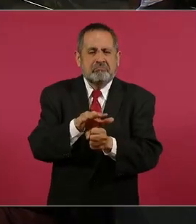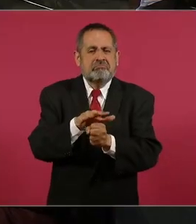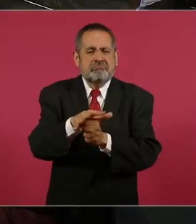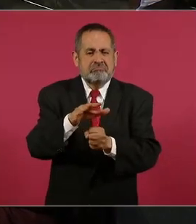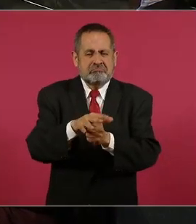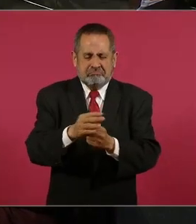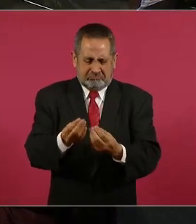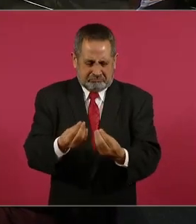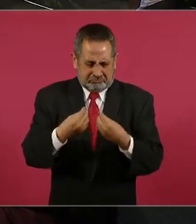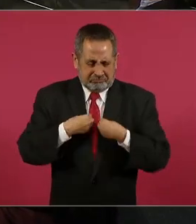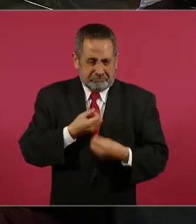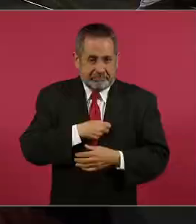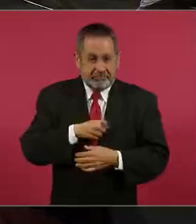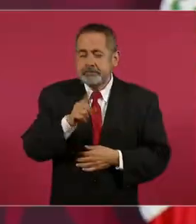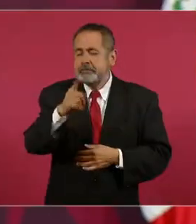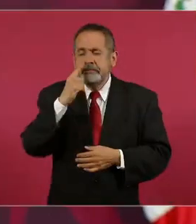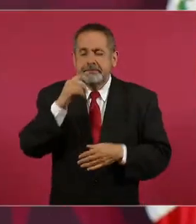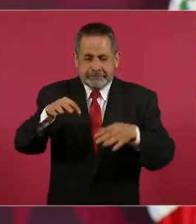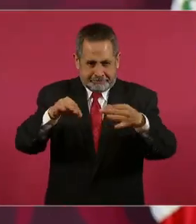equilibrado. Además,